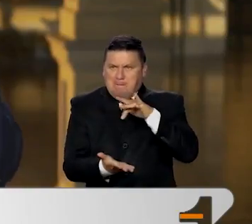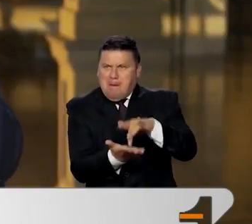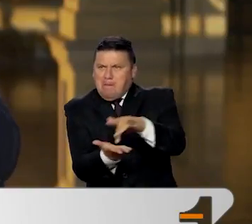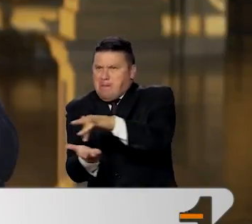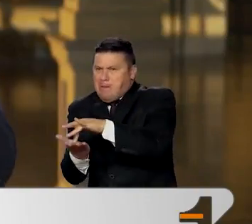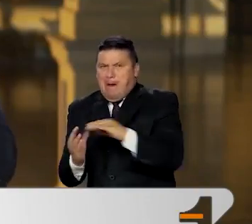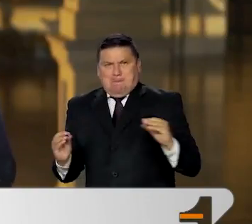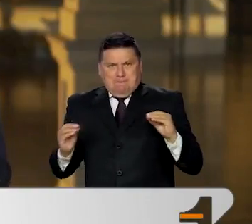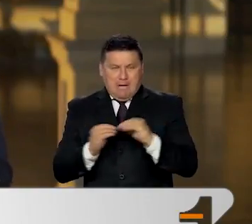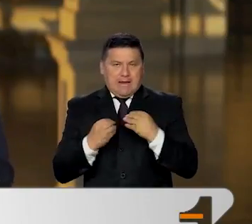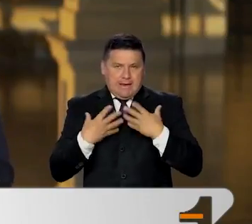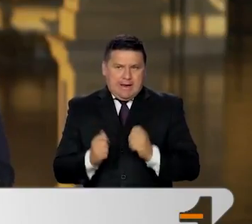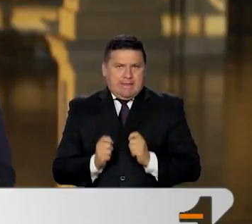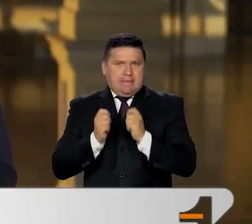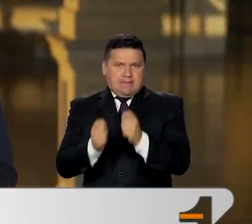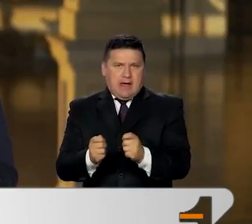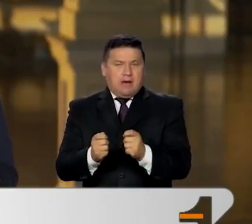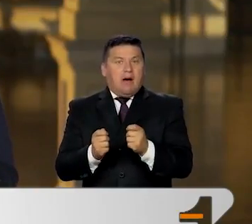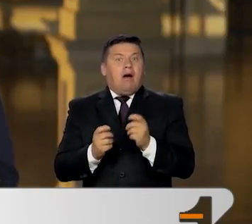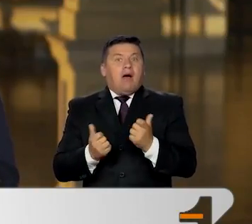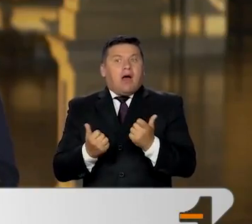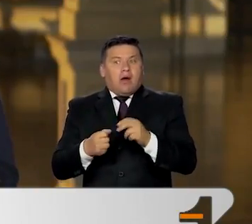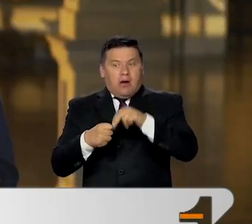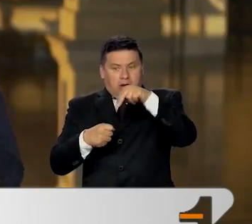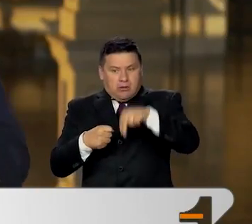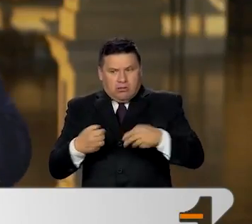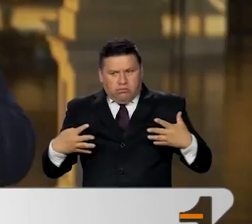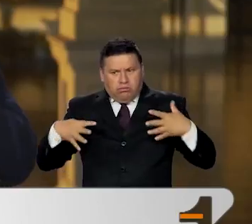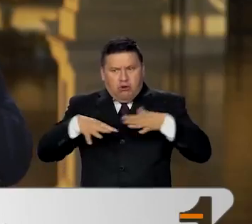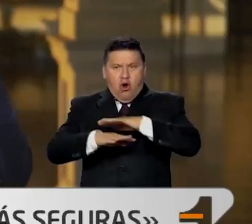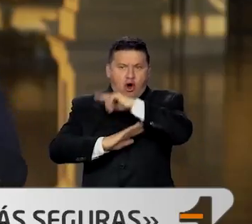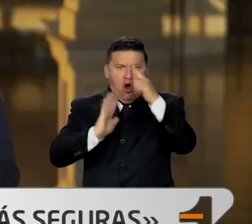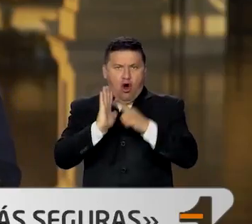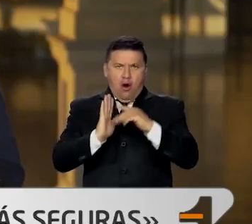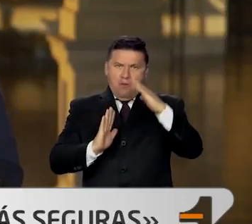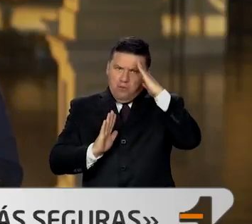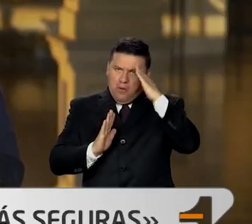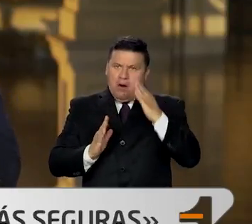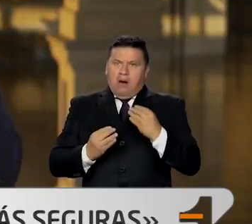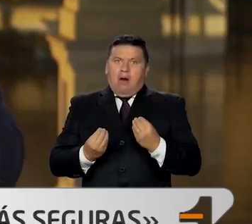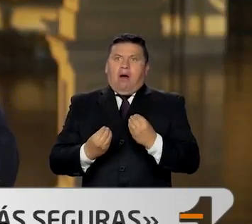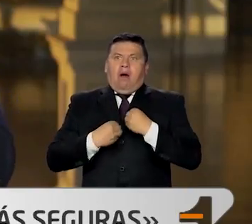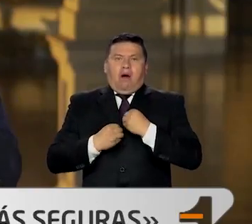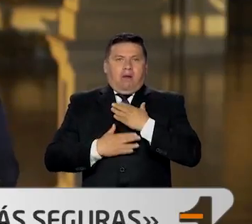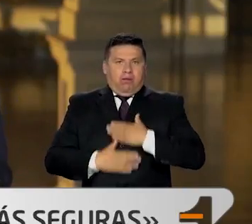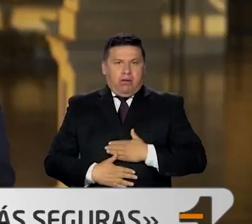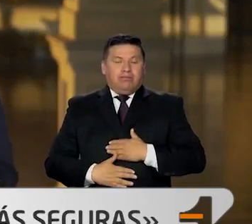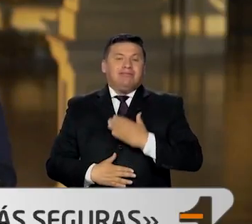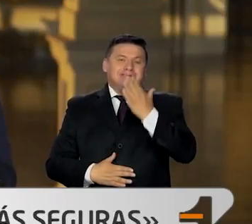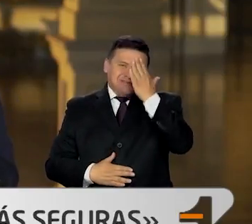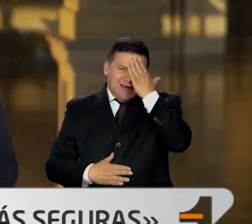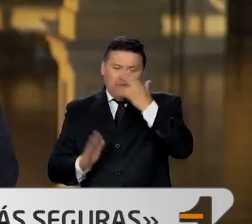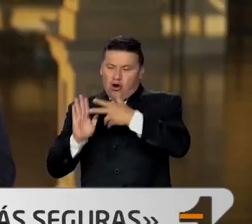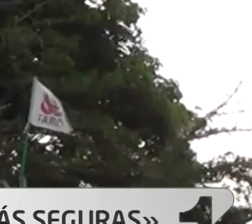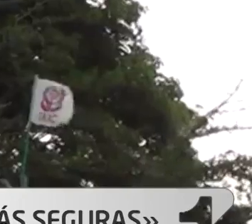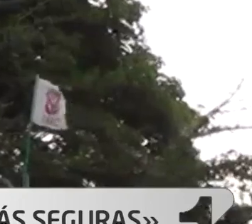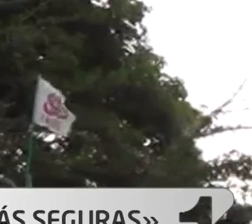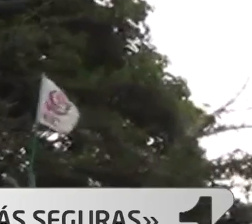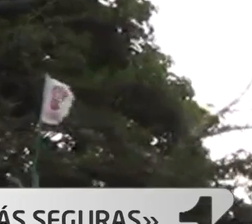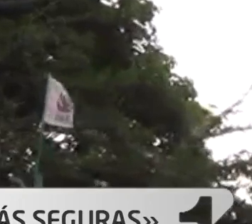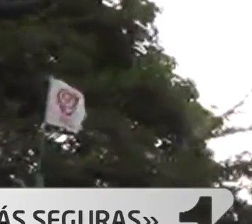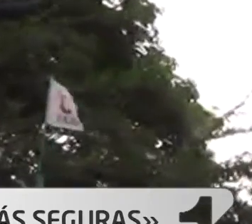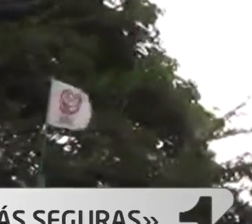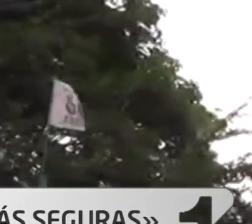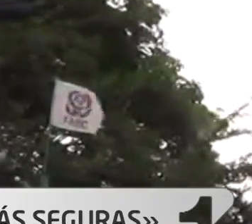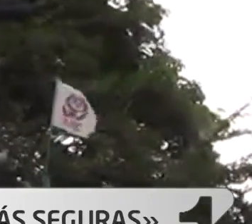y hemos planteado una política de convivencia y seguridad ciudadana integral. Duque se refirió también a la lucha contra la corrupción, a la paz